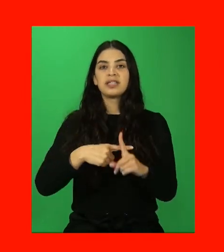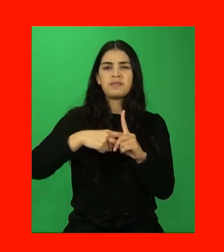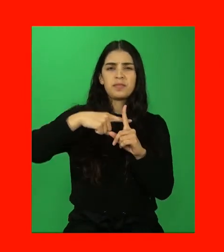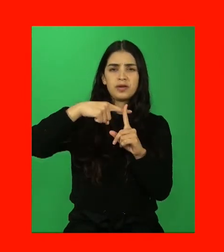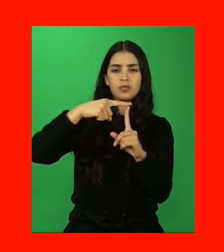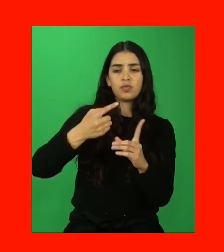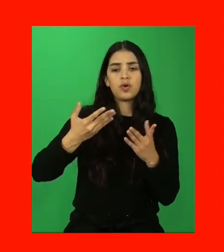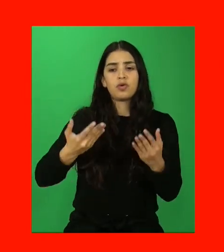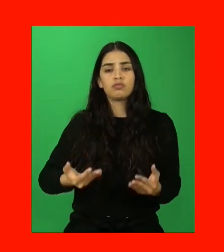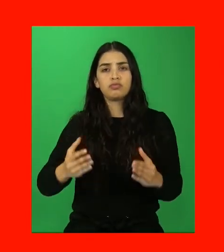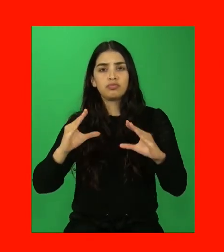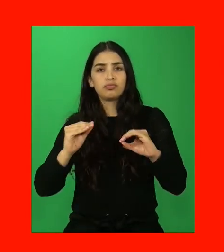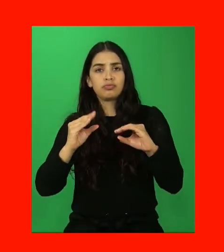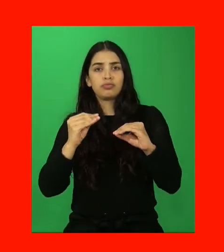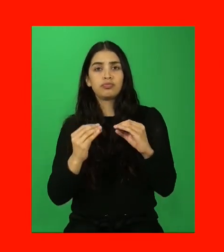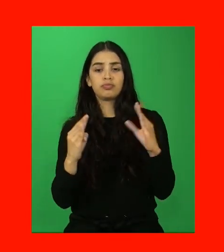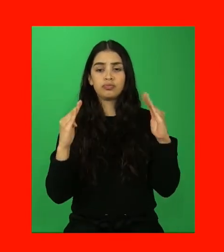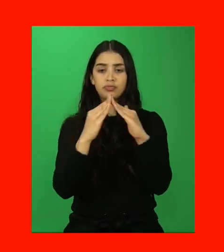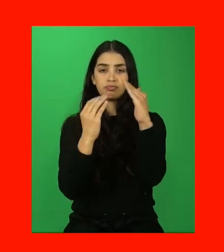erupción.